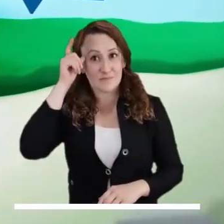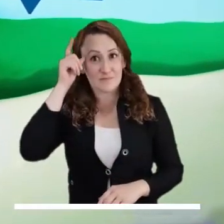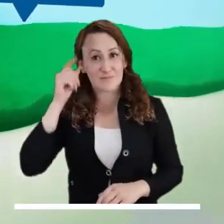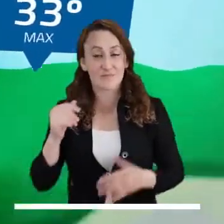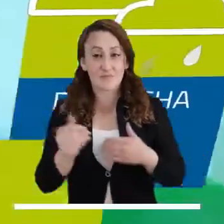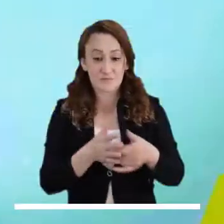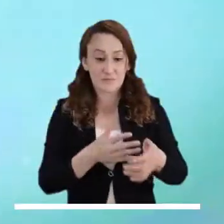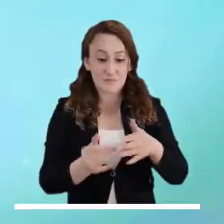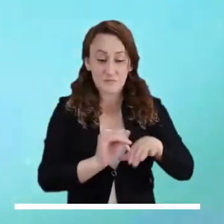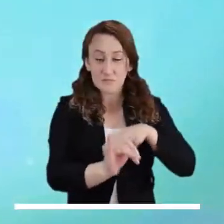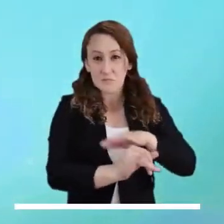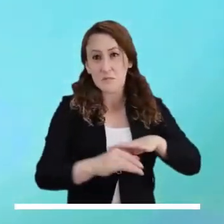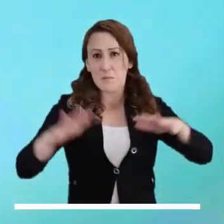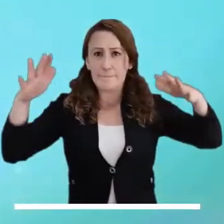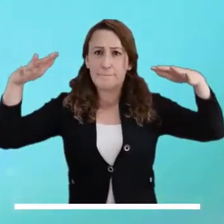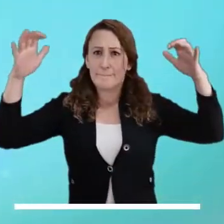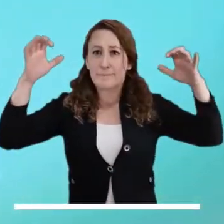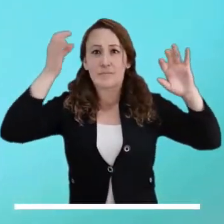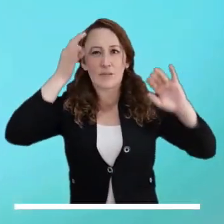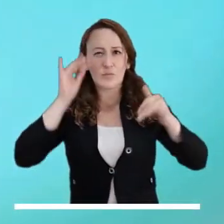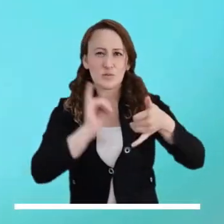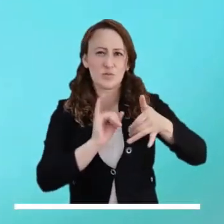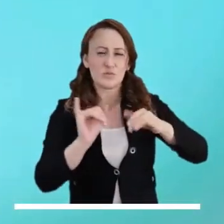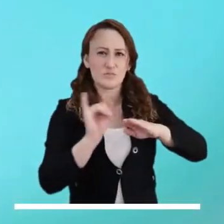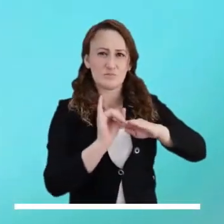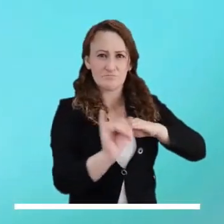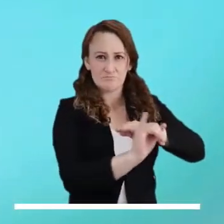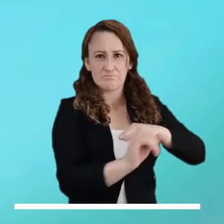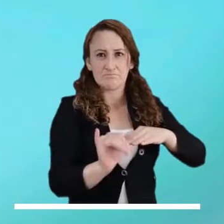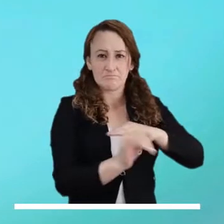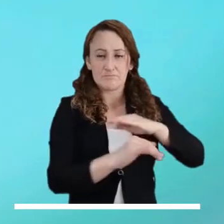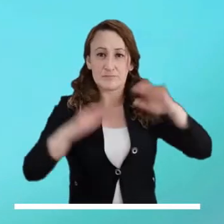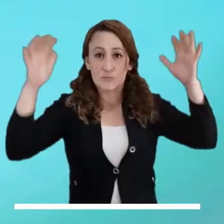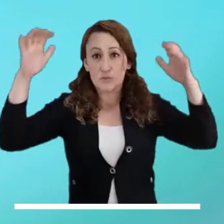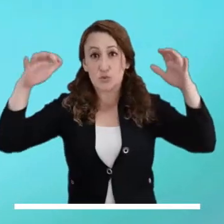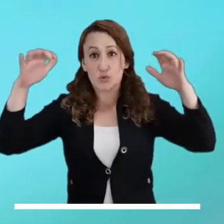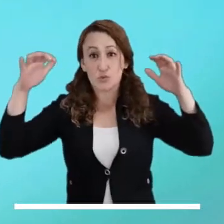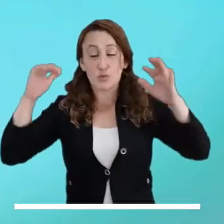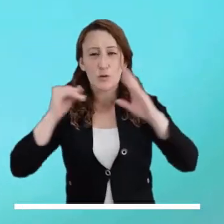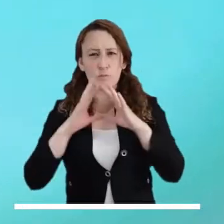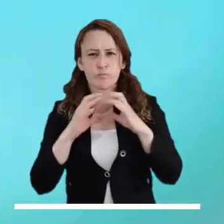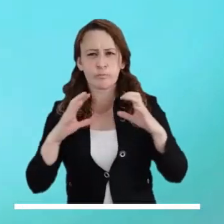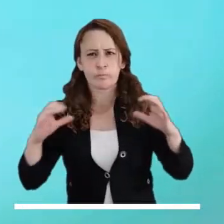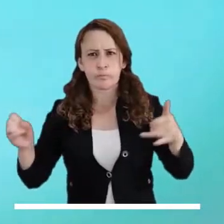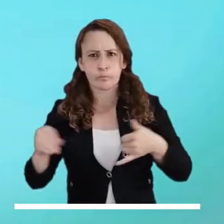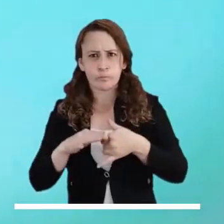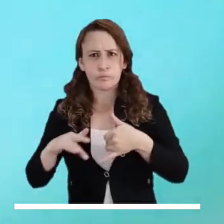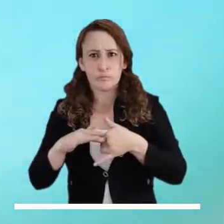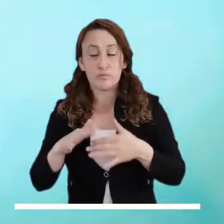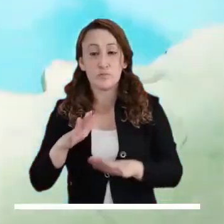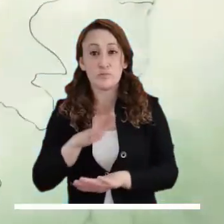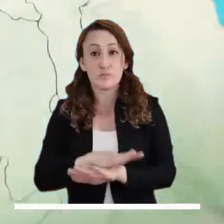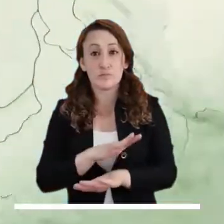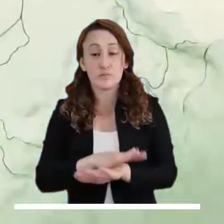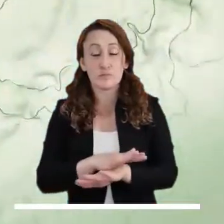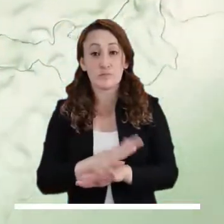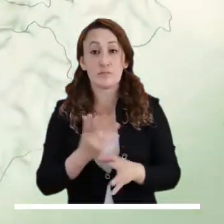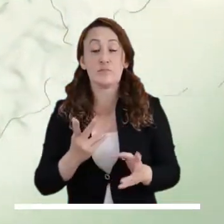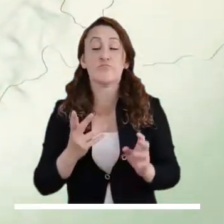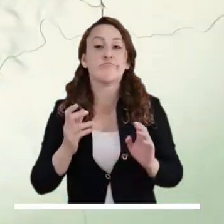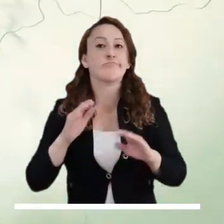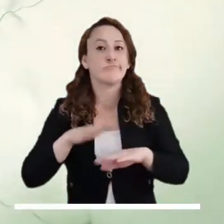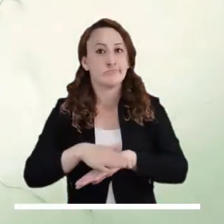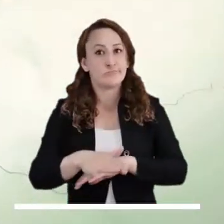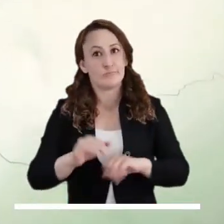Córdoba. A pesar de que los pronósticos anuncian tiempo seco en el archipiélago, es probable que en Providencia se presenten algunas